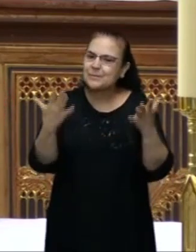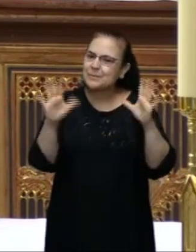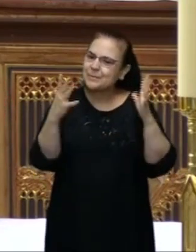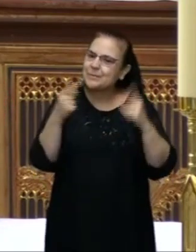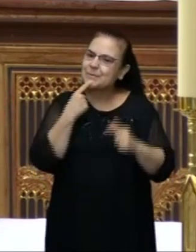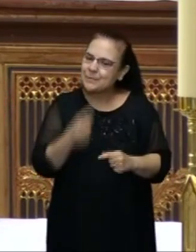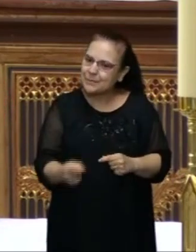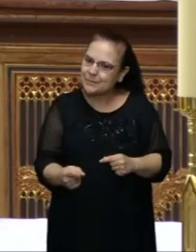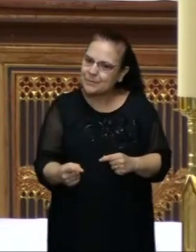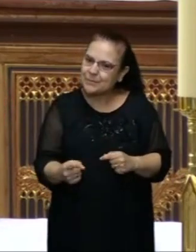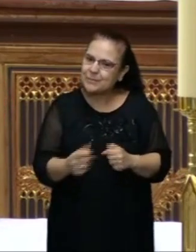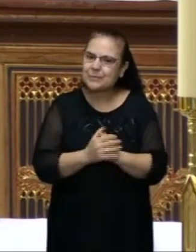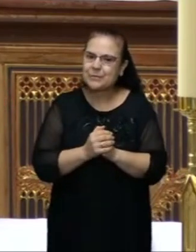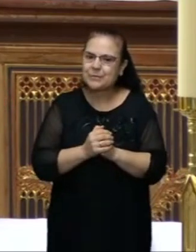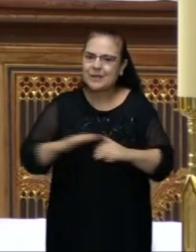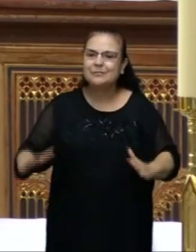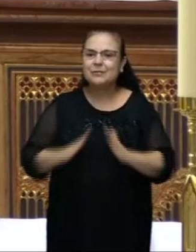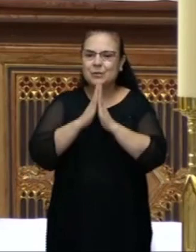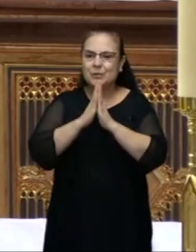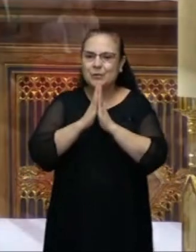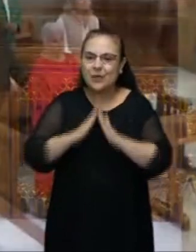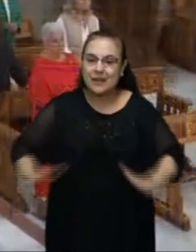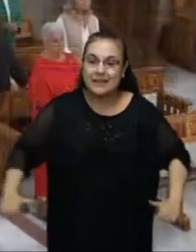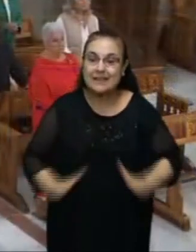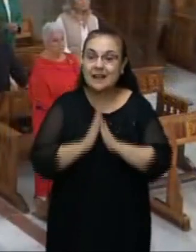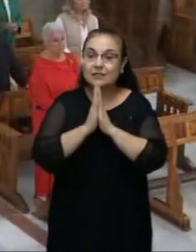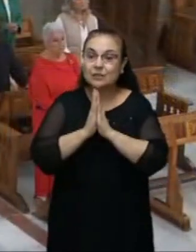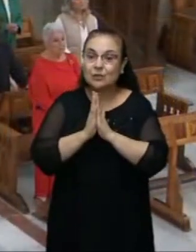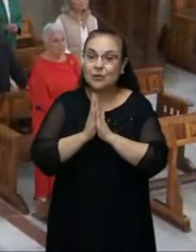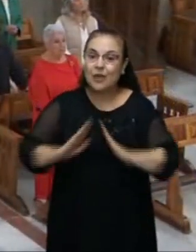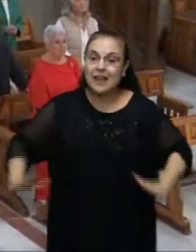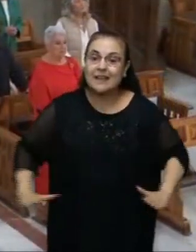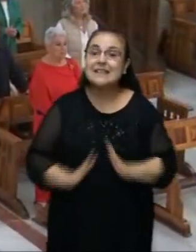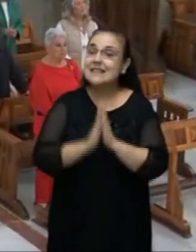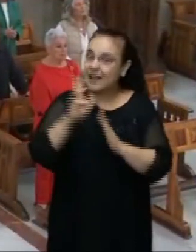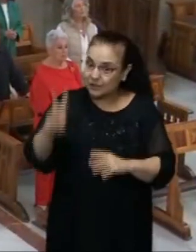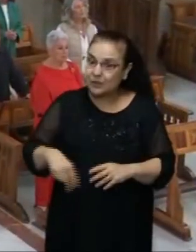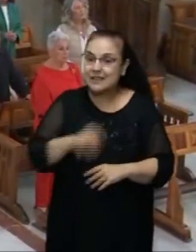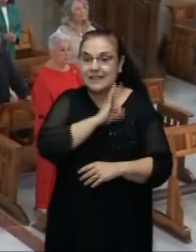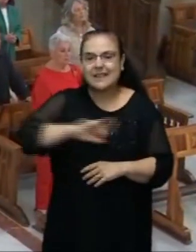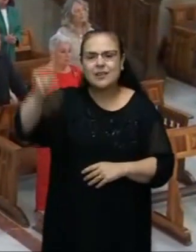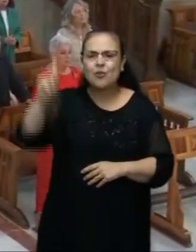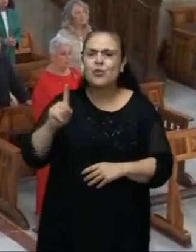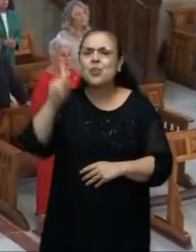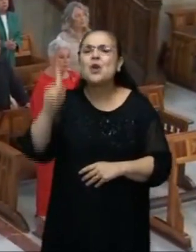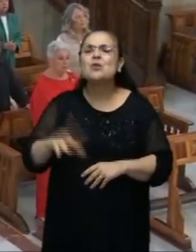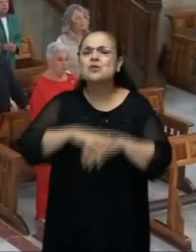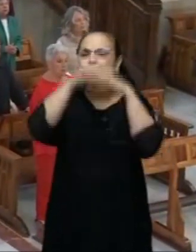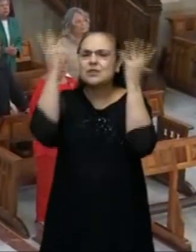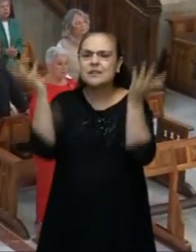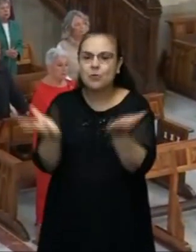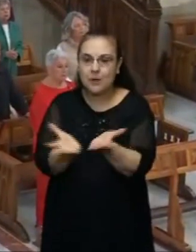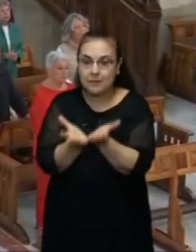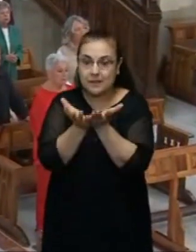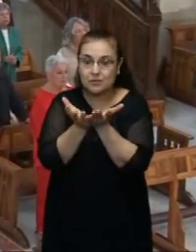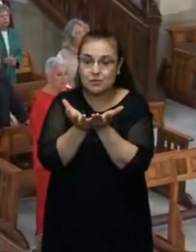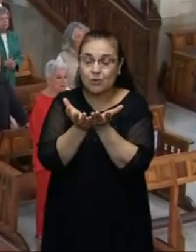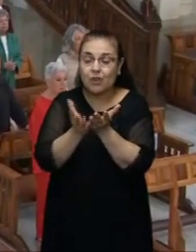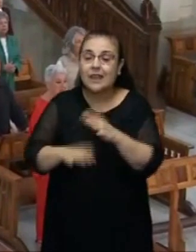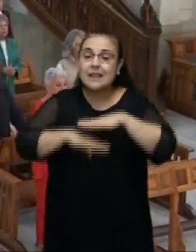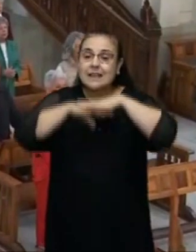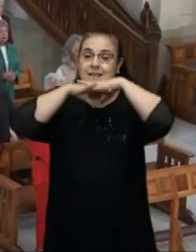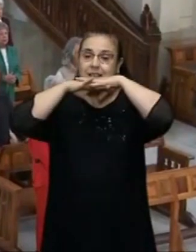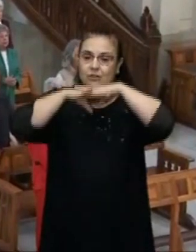alabamos diciendo: Santo, santo, santo es el Señor, Dios del